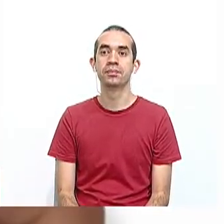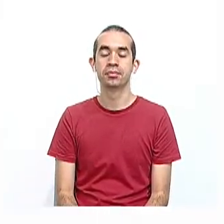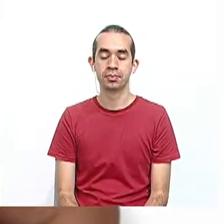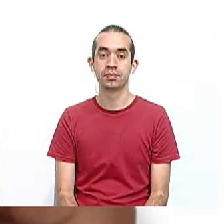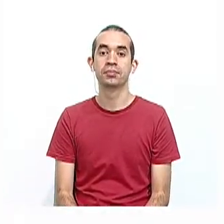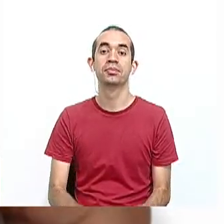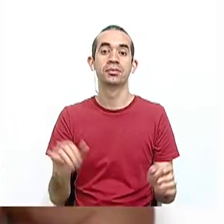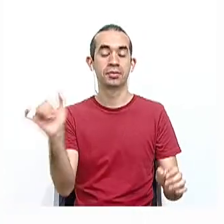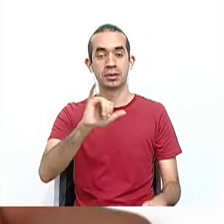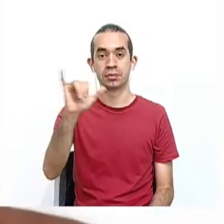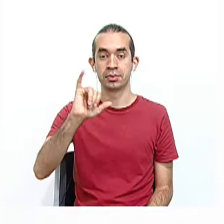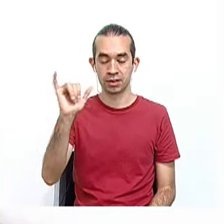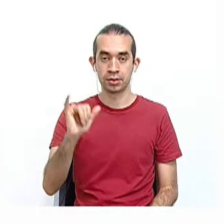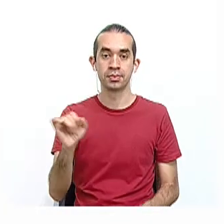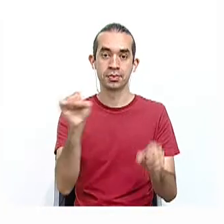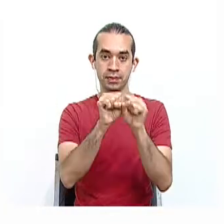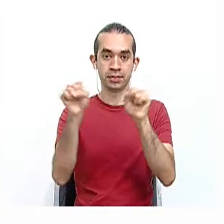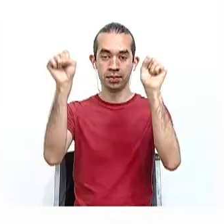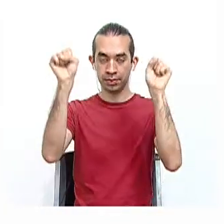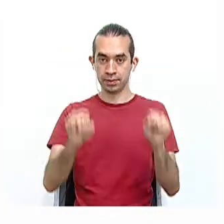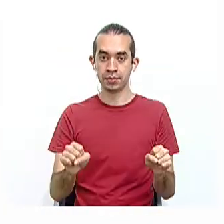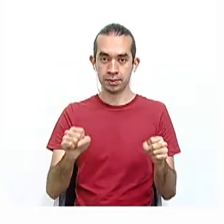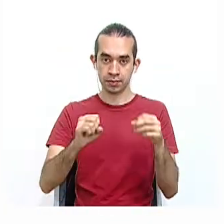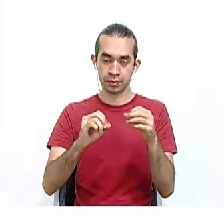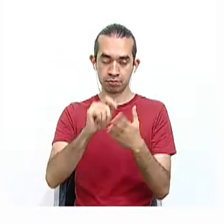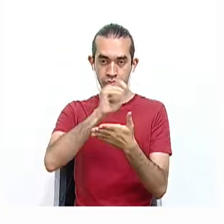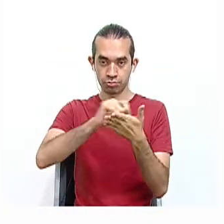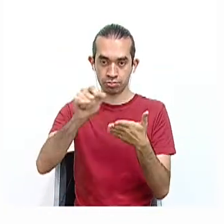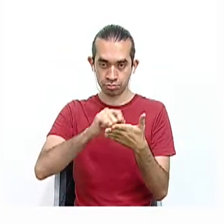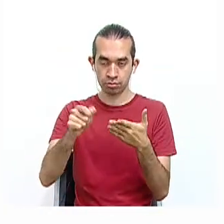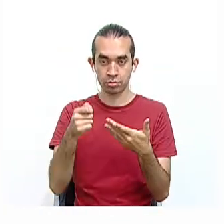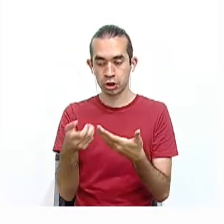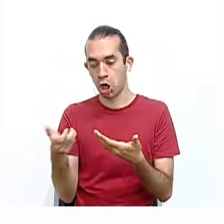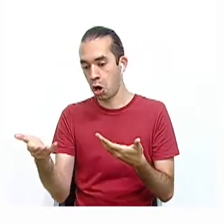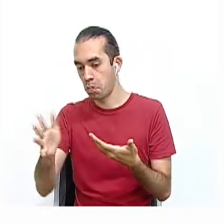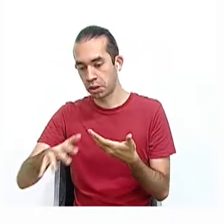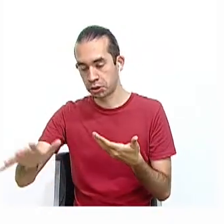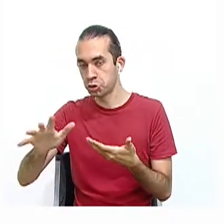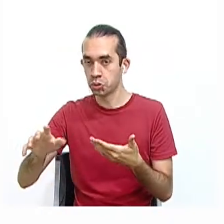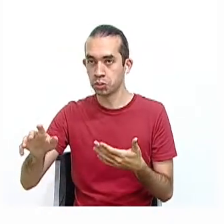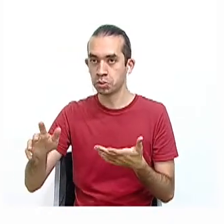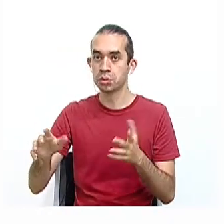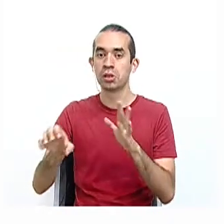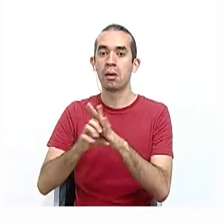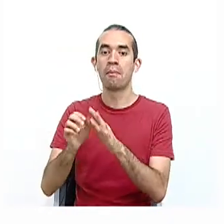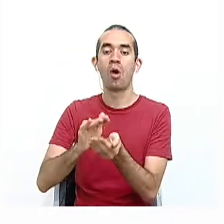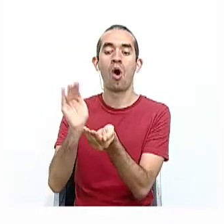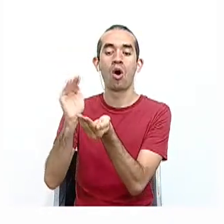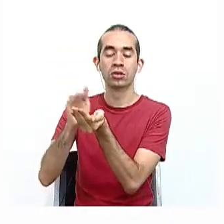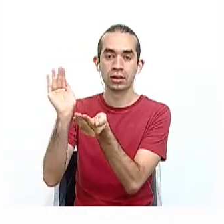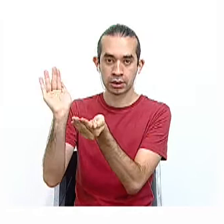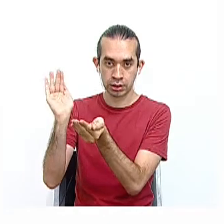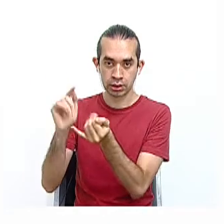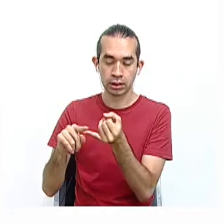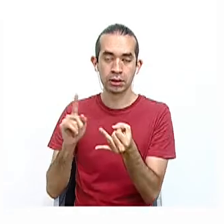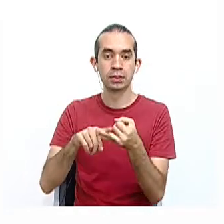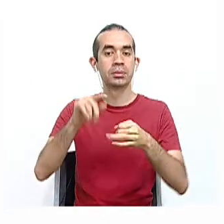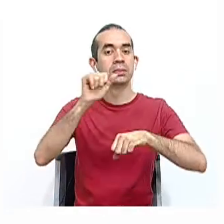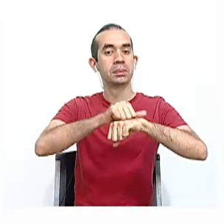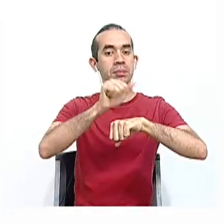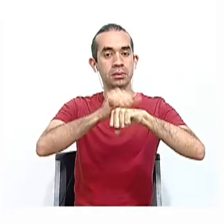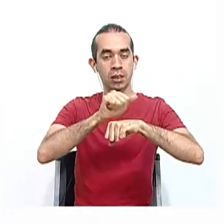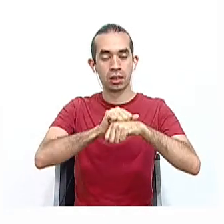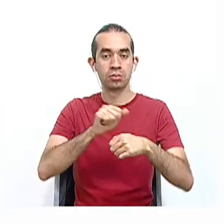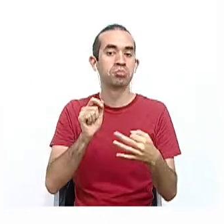Pero también se usaban sistemas de anotación con objetos que el hombre tenía a su alcance, como las conchas, las piedras o